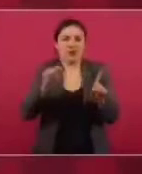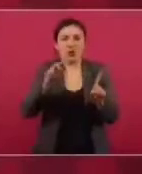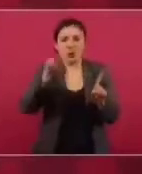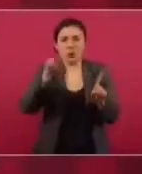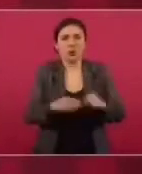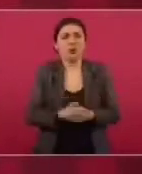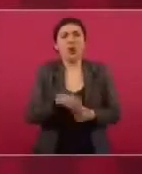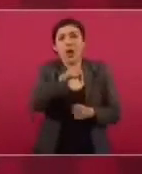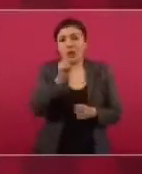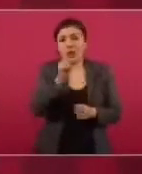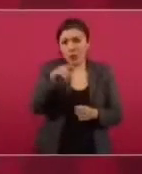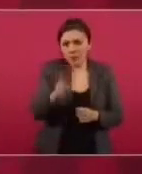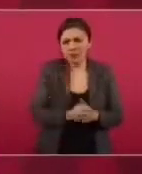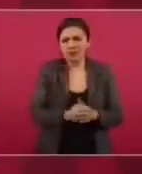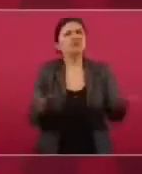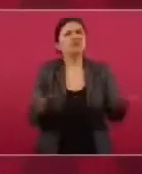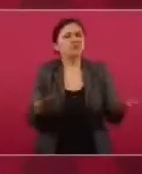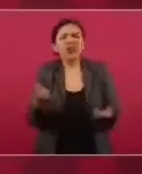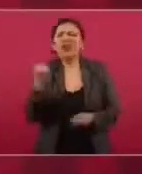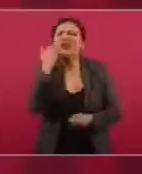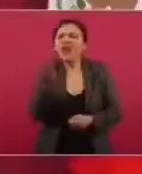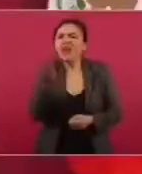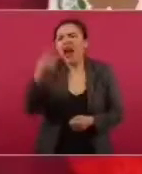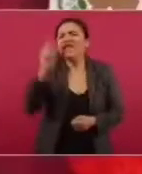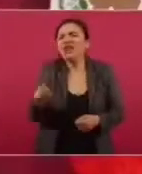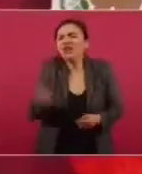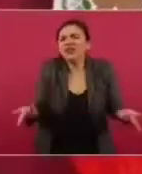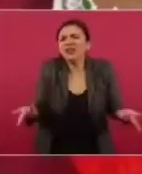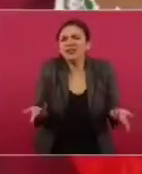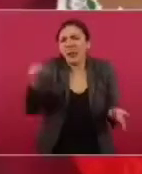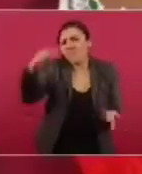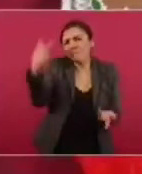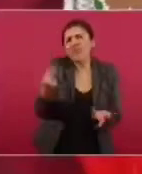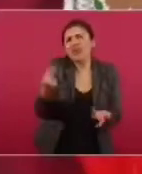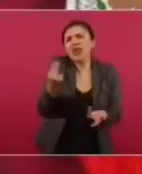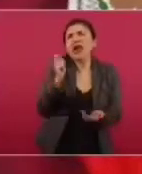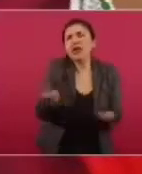Y el presidente Trump dijo, a ver, ¿qué quieren en México?